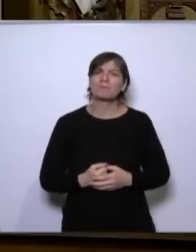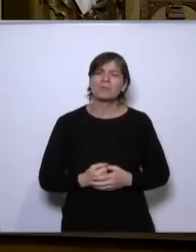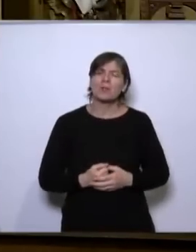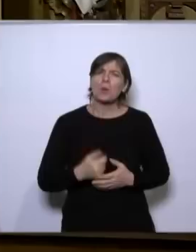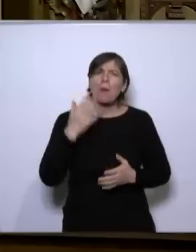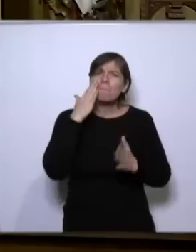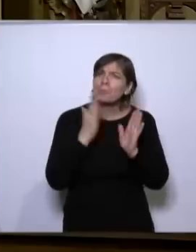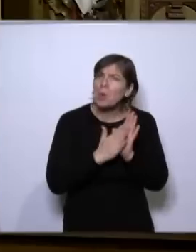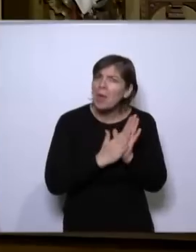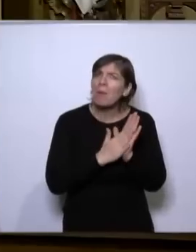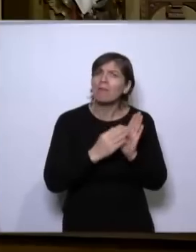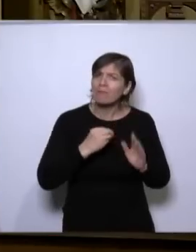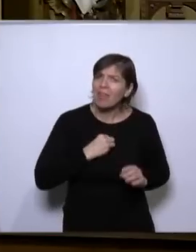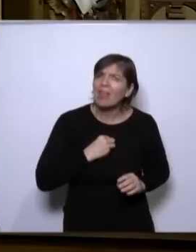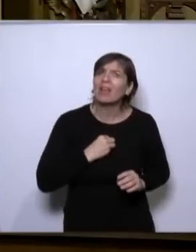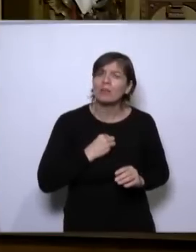prueba de la fe,